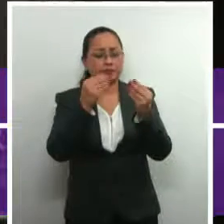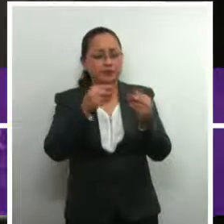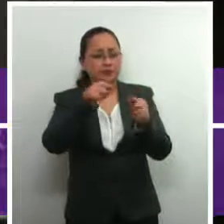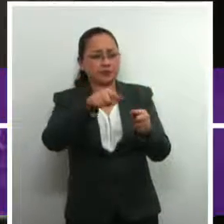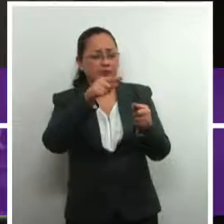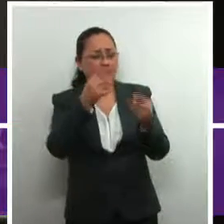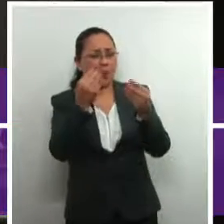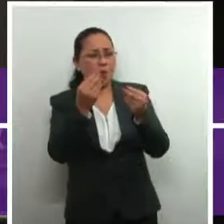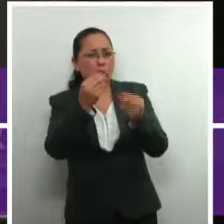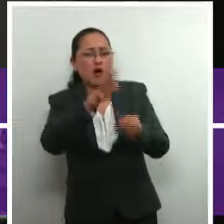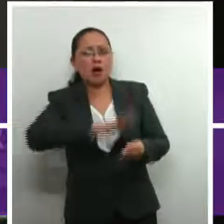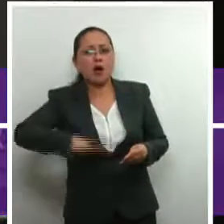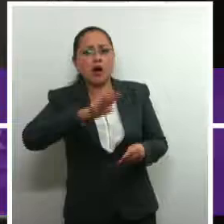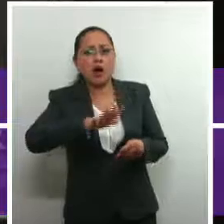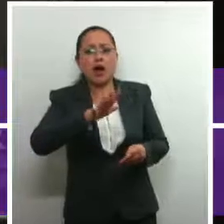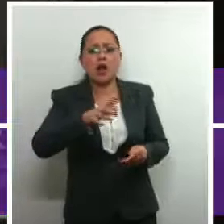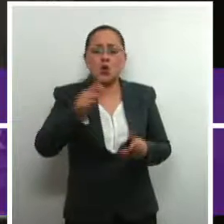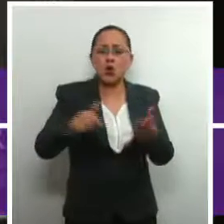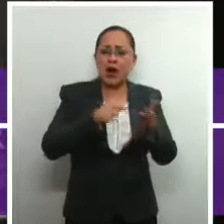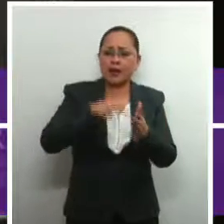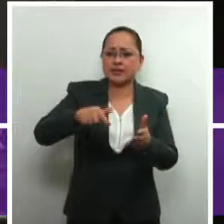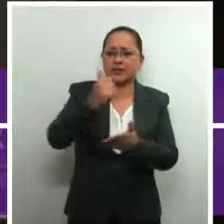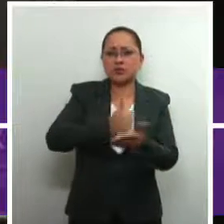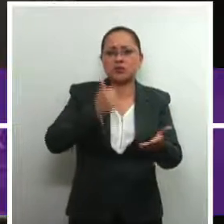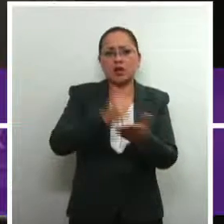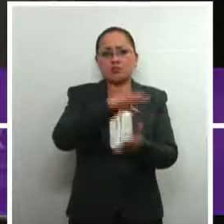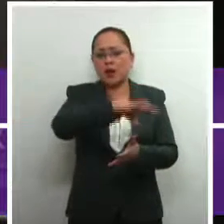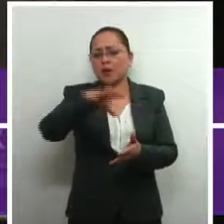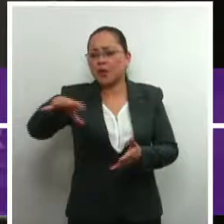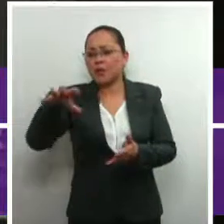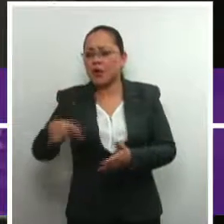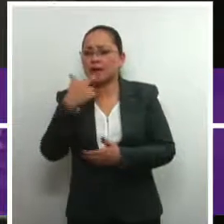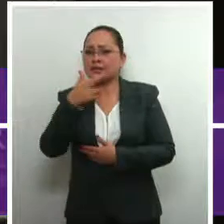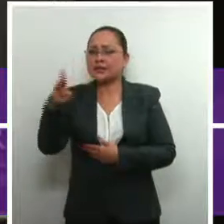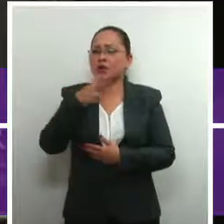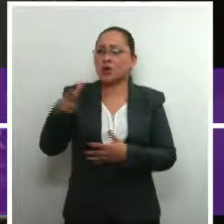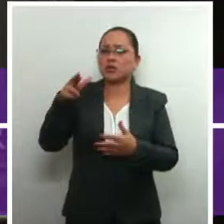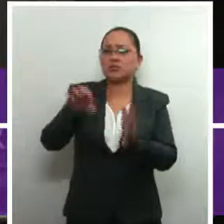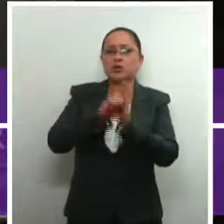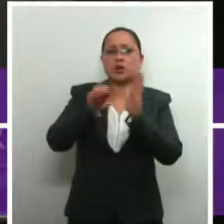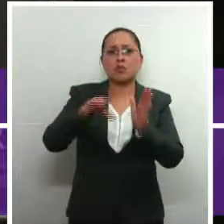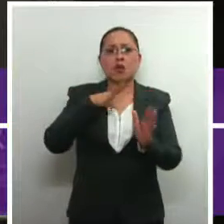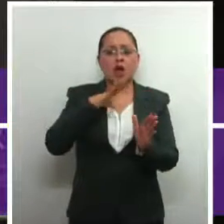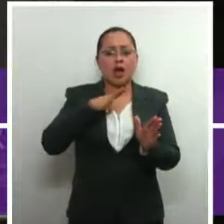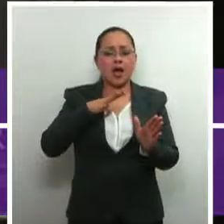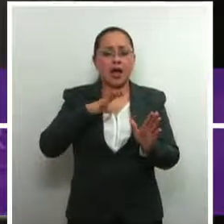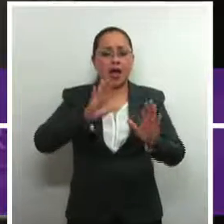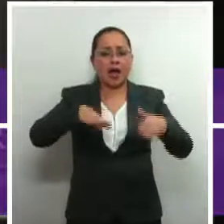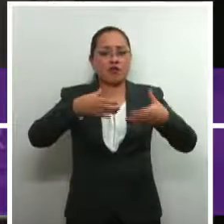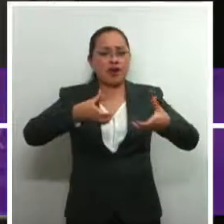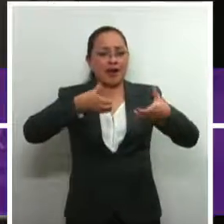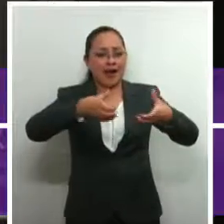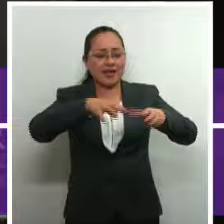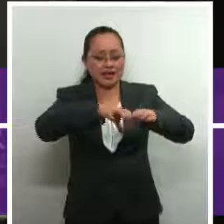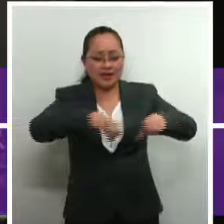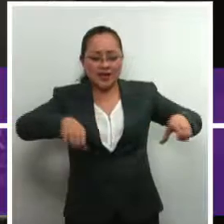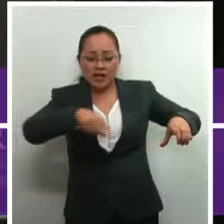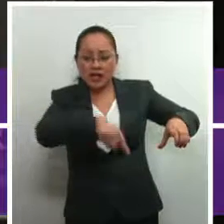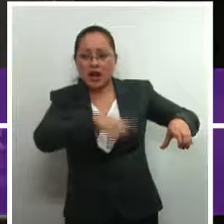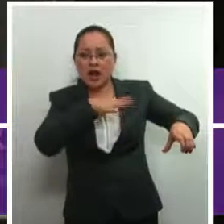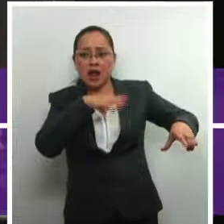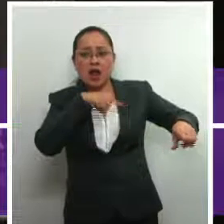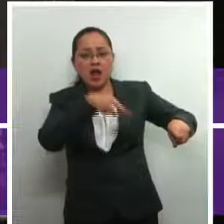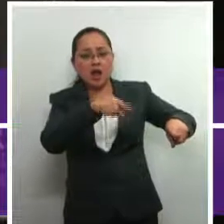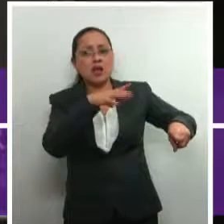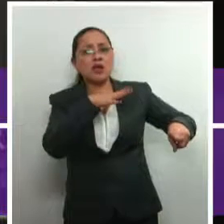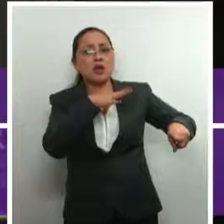en muchos barrios de esta ciudad, los restaurantes, por ejemplo, han ocupado las banquetas, o las banquetas se